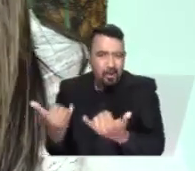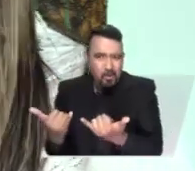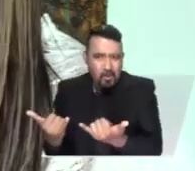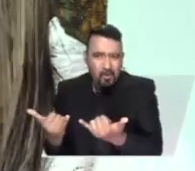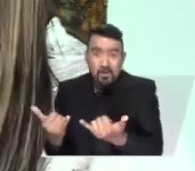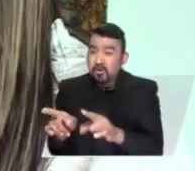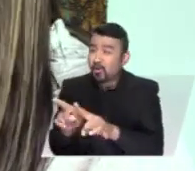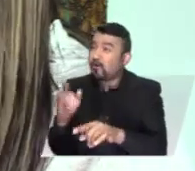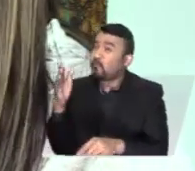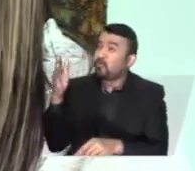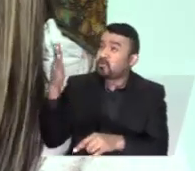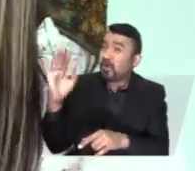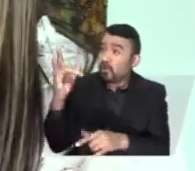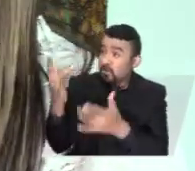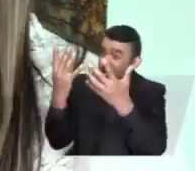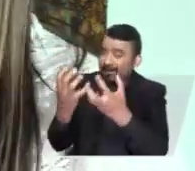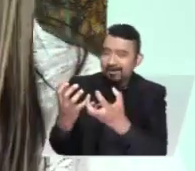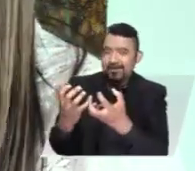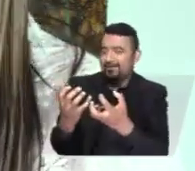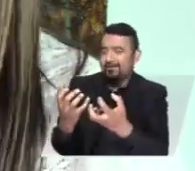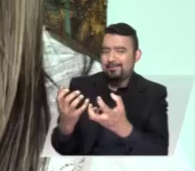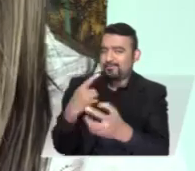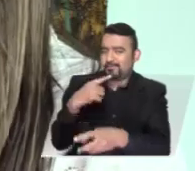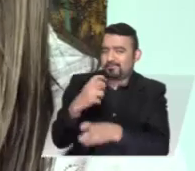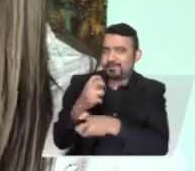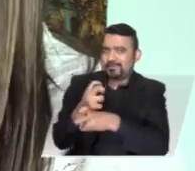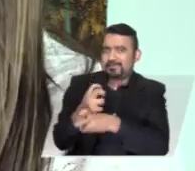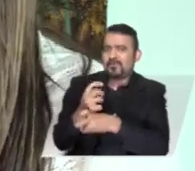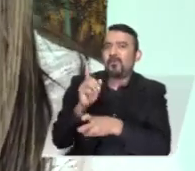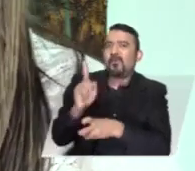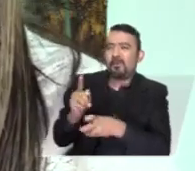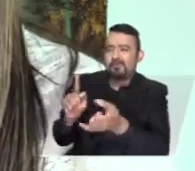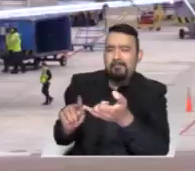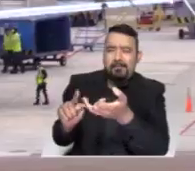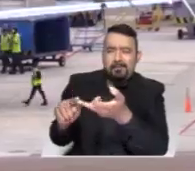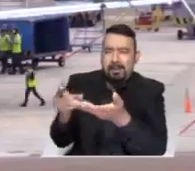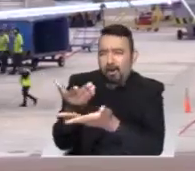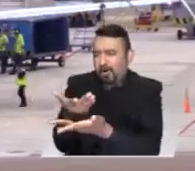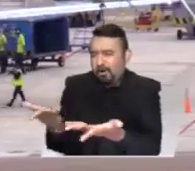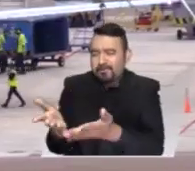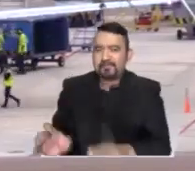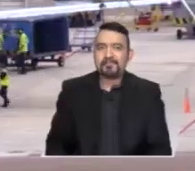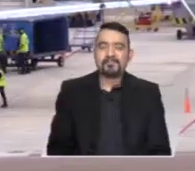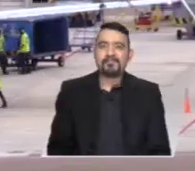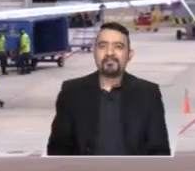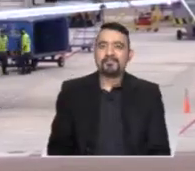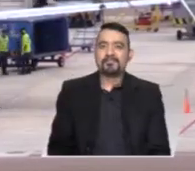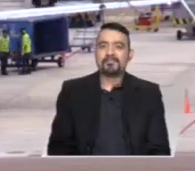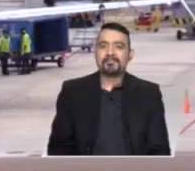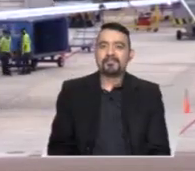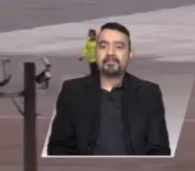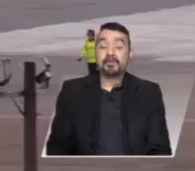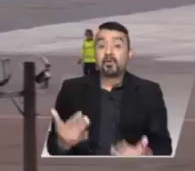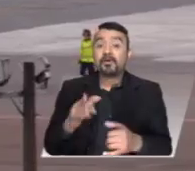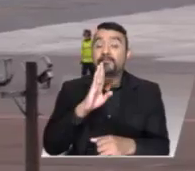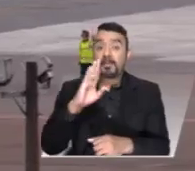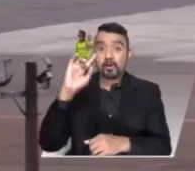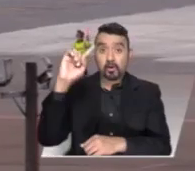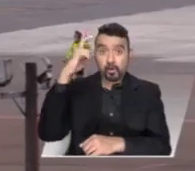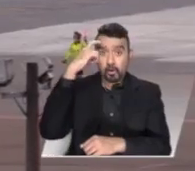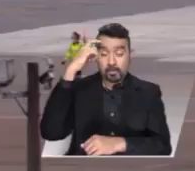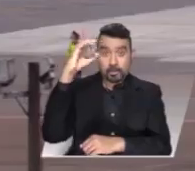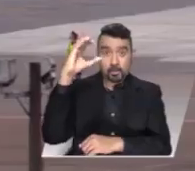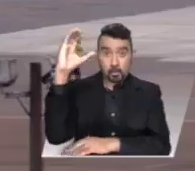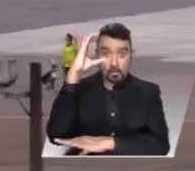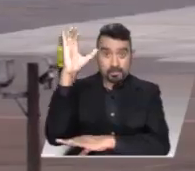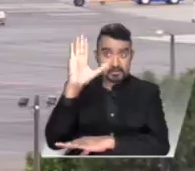vamos a poder tener la expansión que requerimos porque hay muchos componentes que tenemos que tener en cuenta. Como el gobierno nacional no tiene plata, la propuesta es